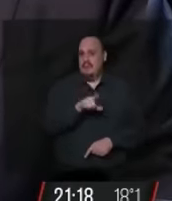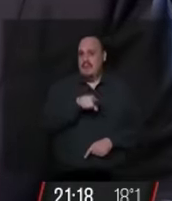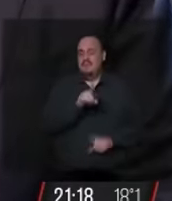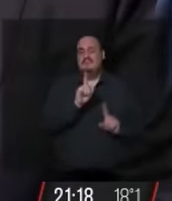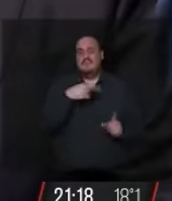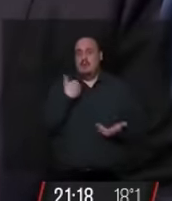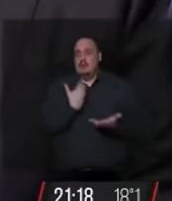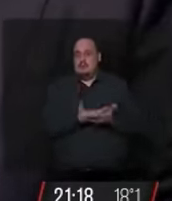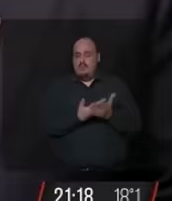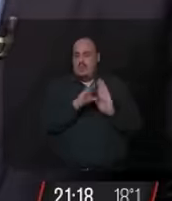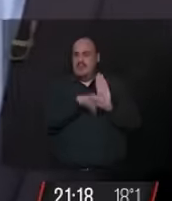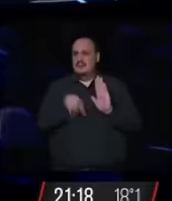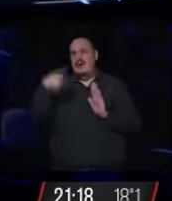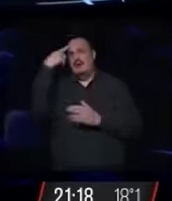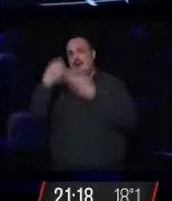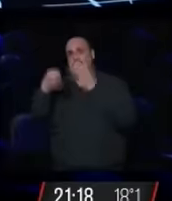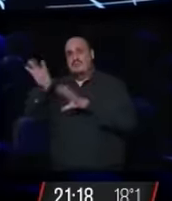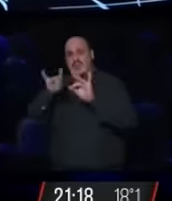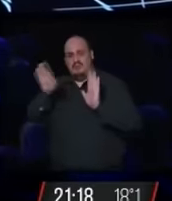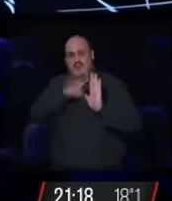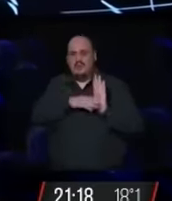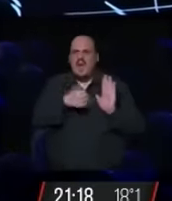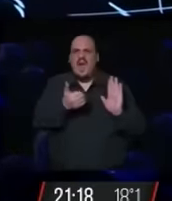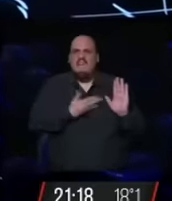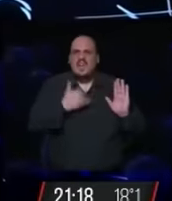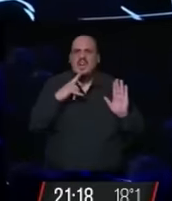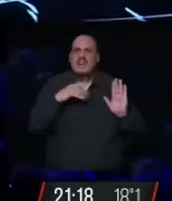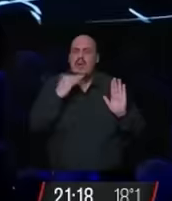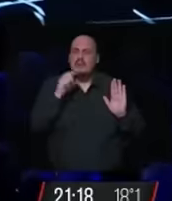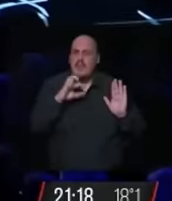su propuesta a la justicia electoral. ¿Vuelven o no las AFJP?